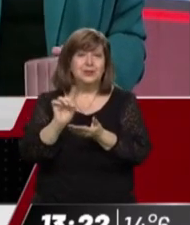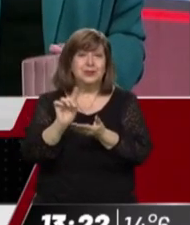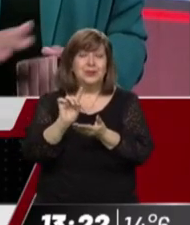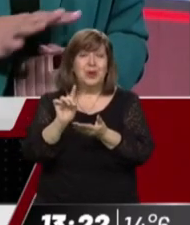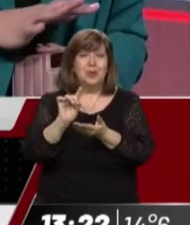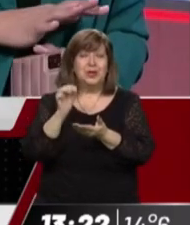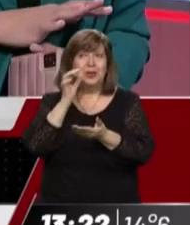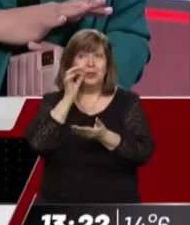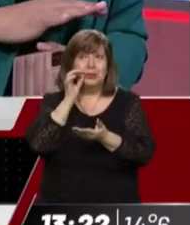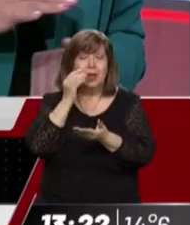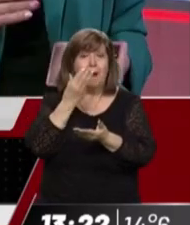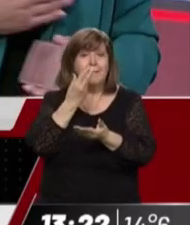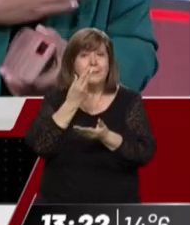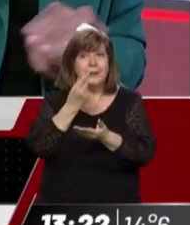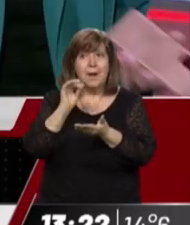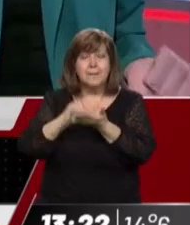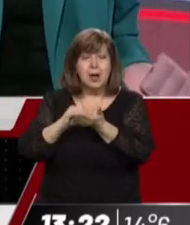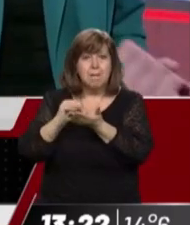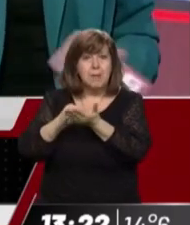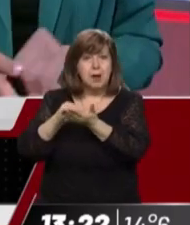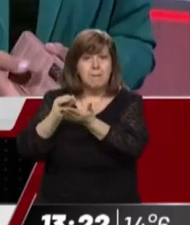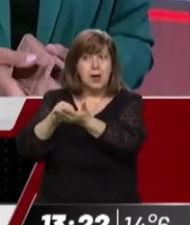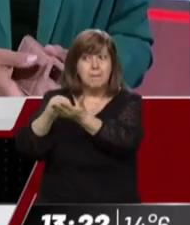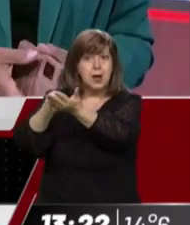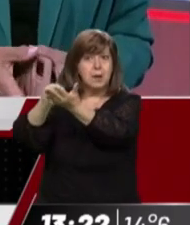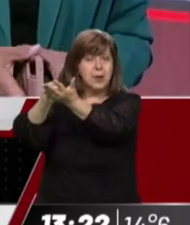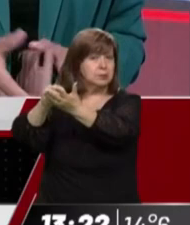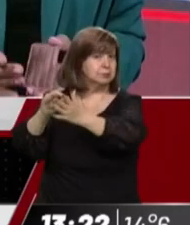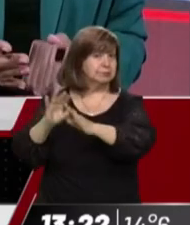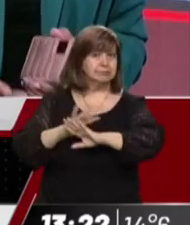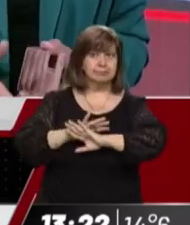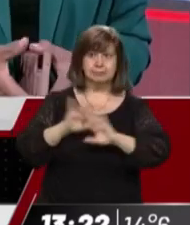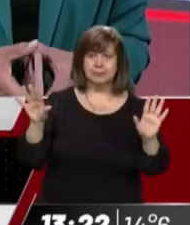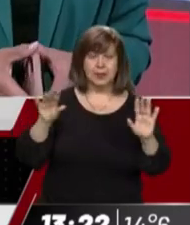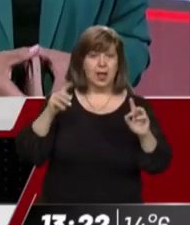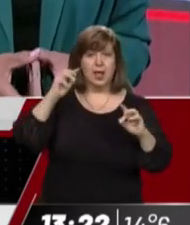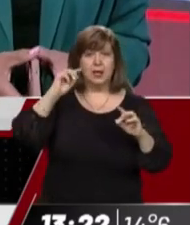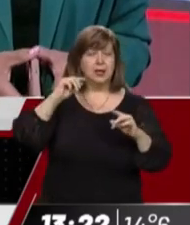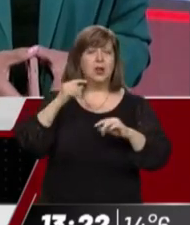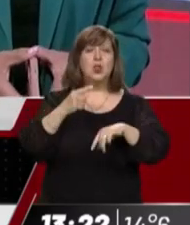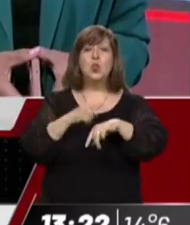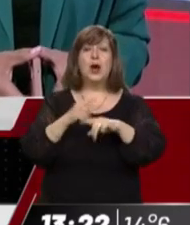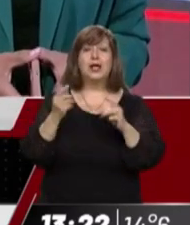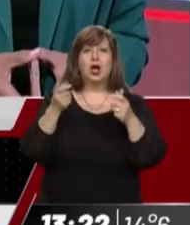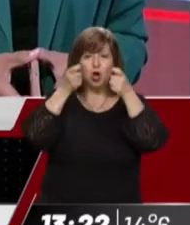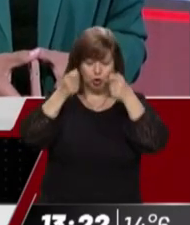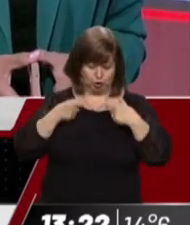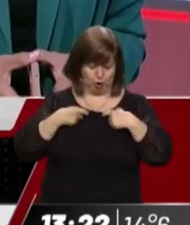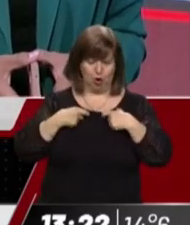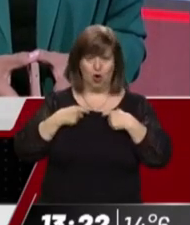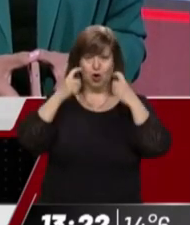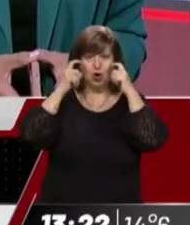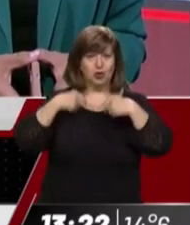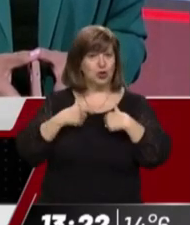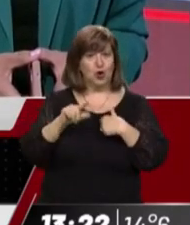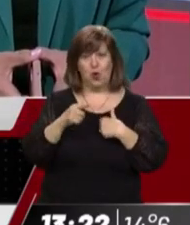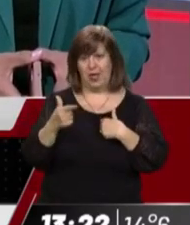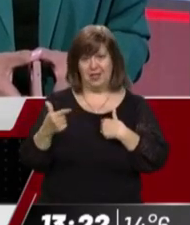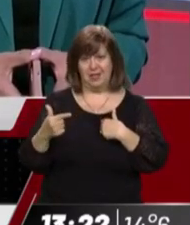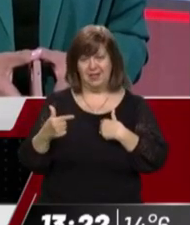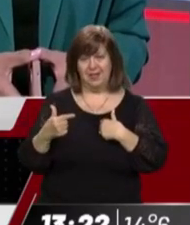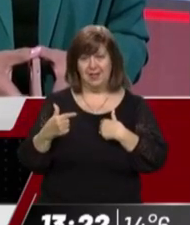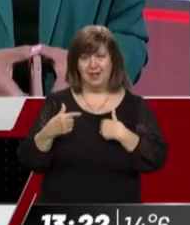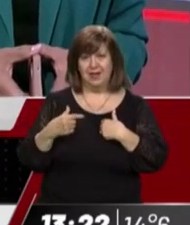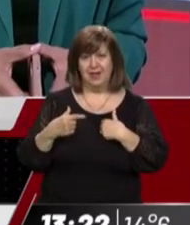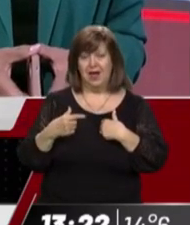no lo manejas, no lo manejas durante, quizás que nunca más. Y se te descontrola, entonces no lo podés manejar quizás que nunca más. Mucha